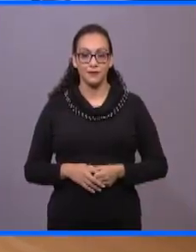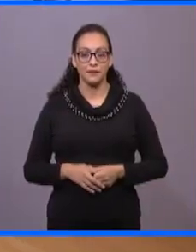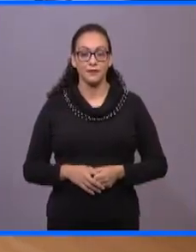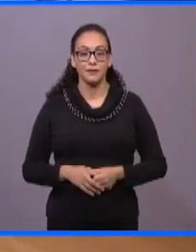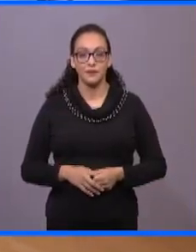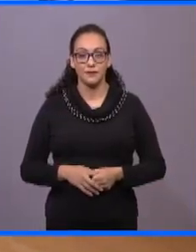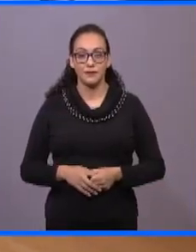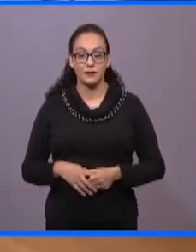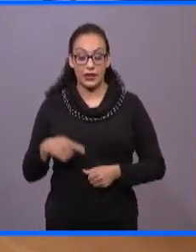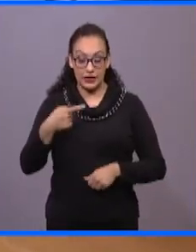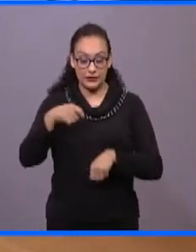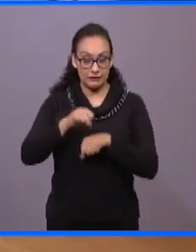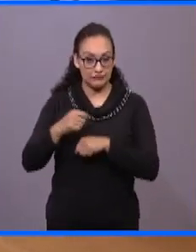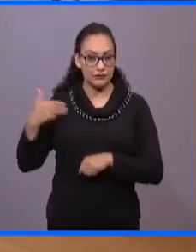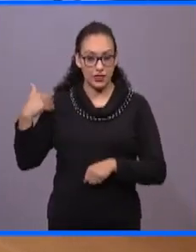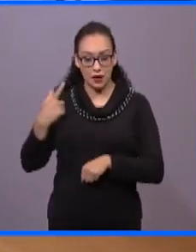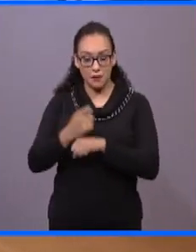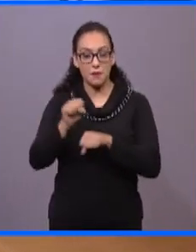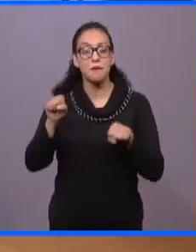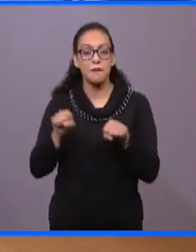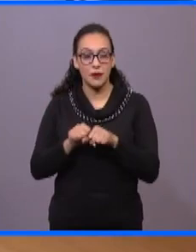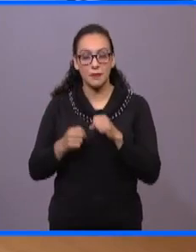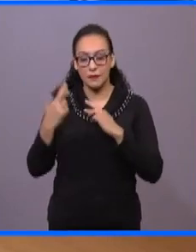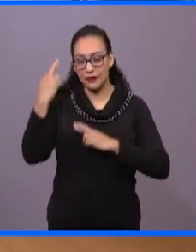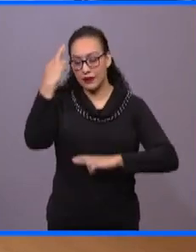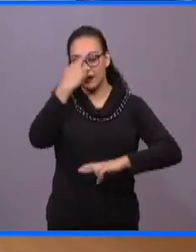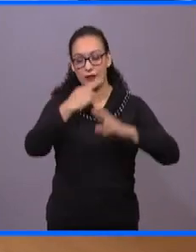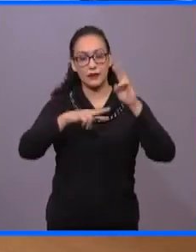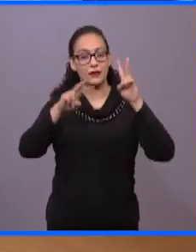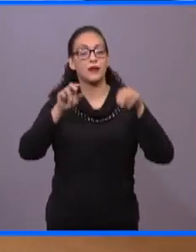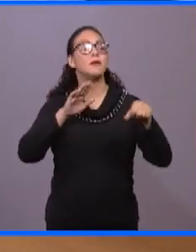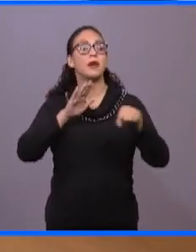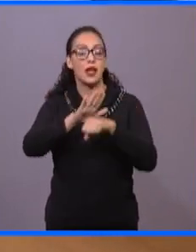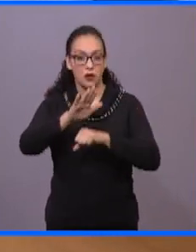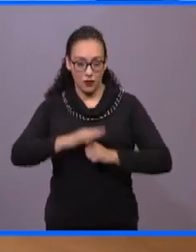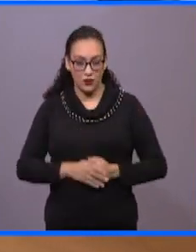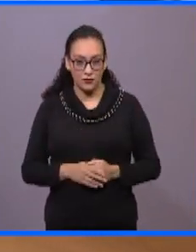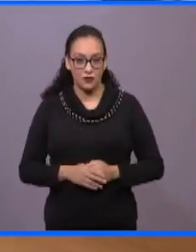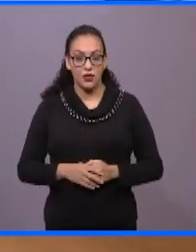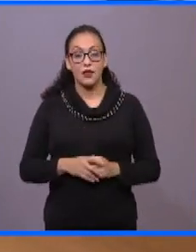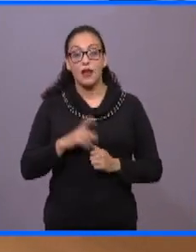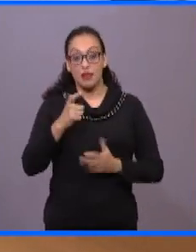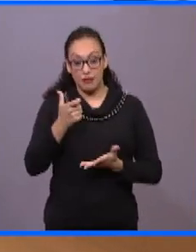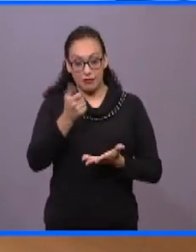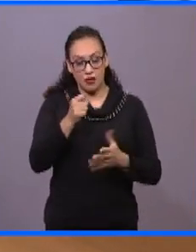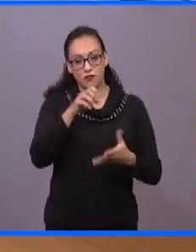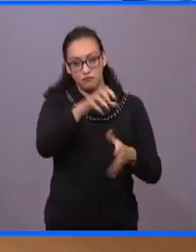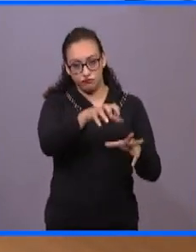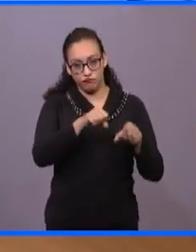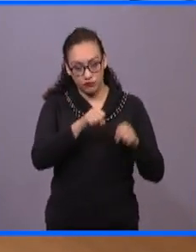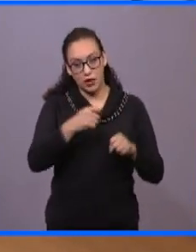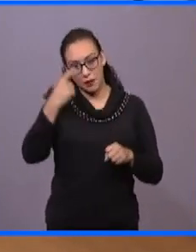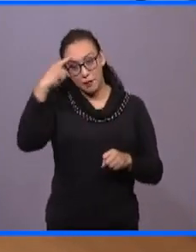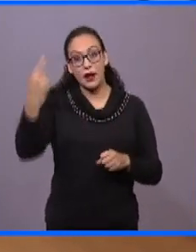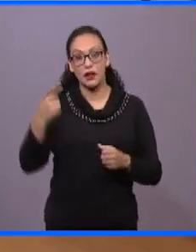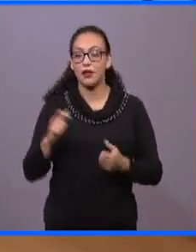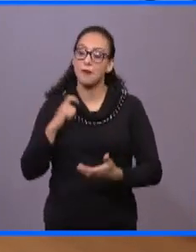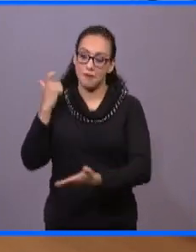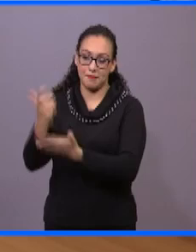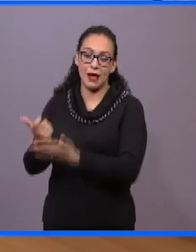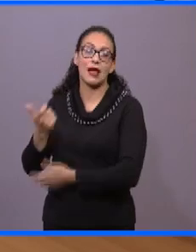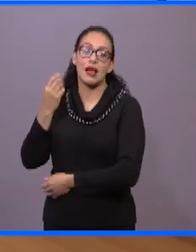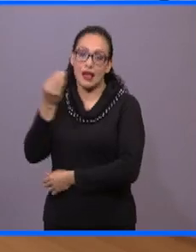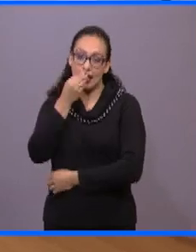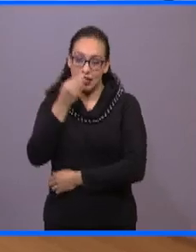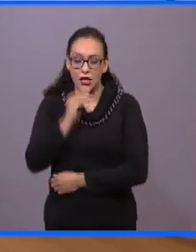En su sesión de esta semana, la primera sala analizó asuntos relacionados con embargo de recursos para el retiro, para garantizar el pago de